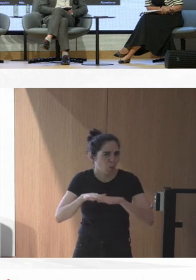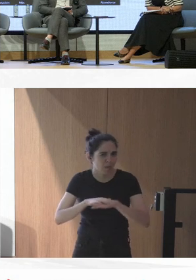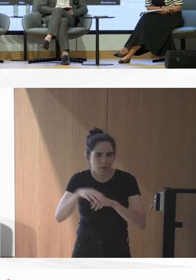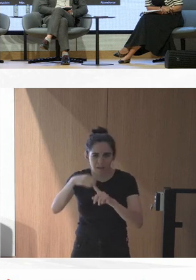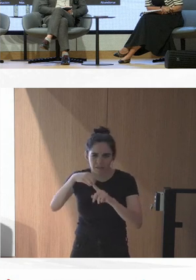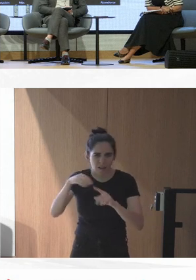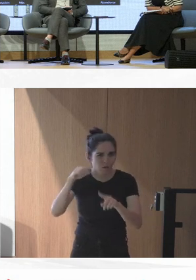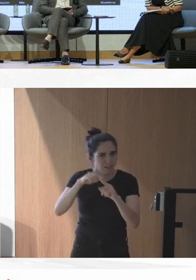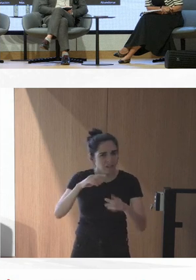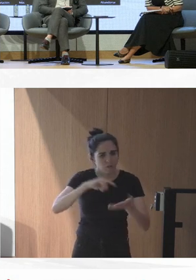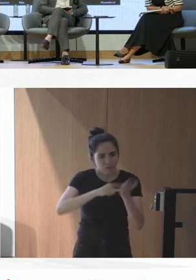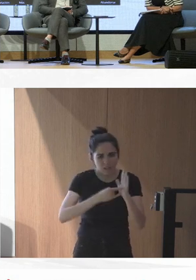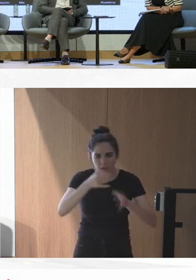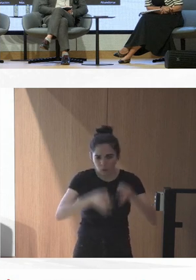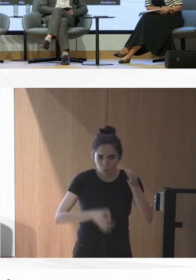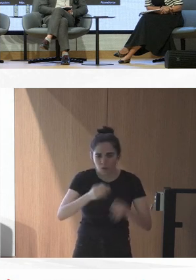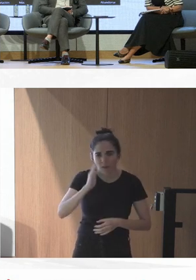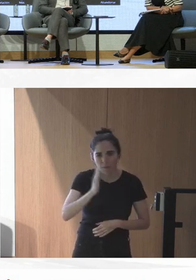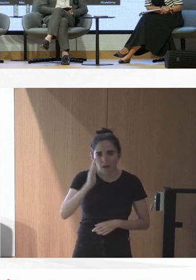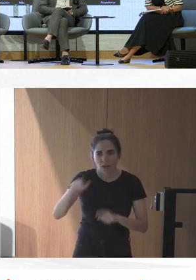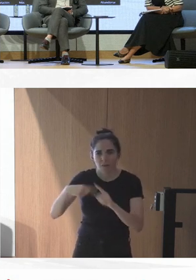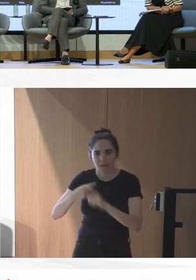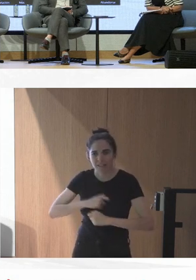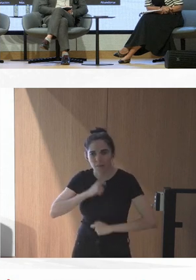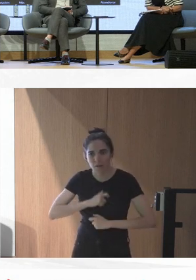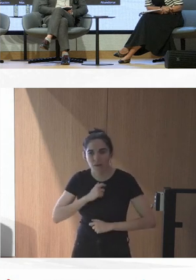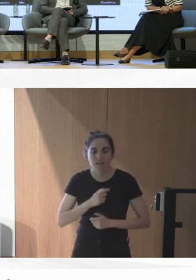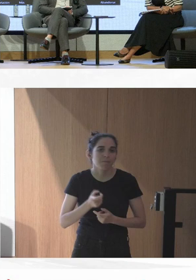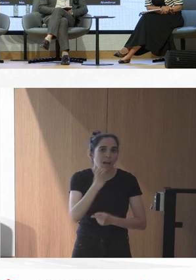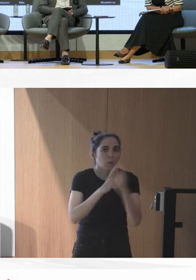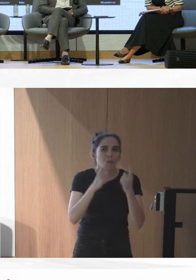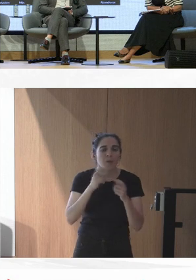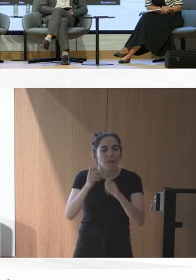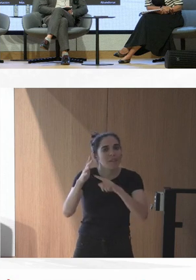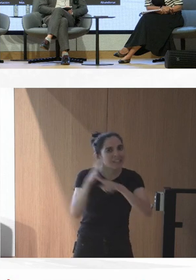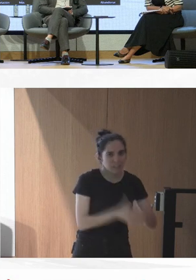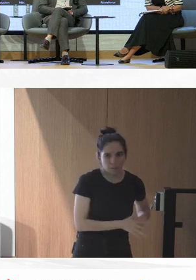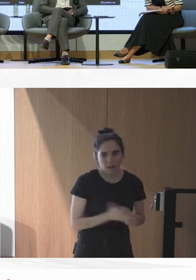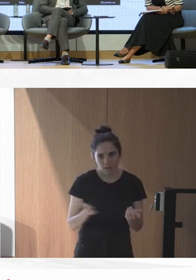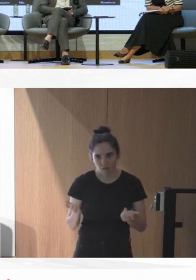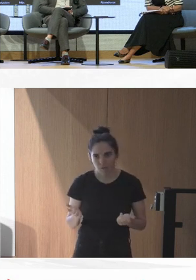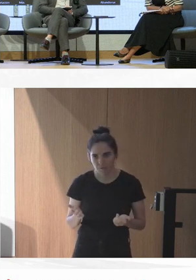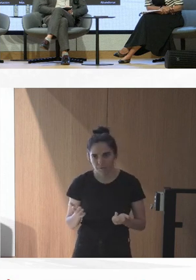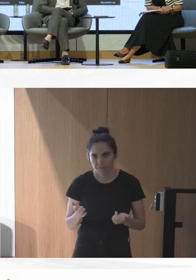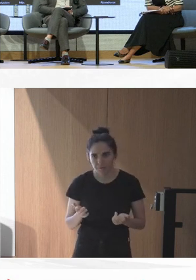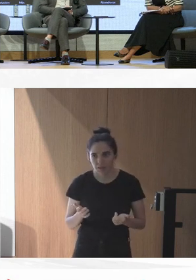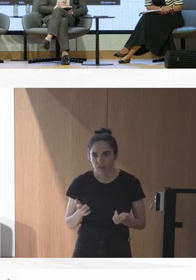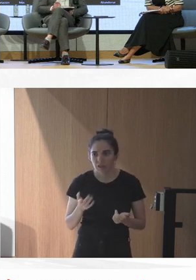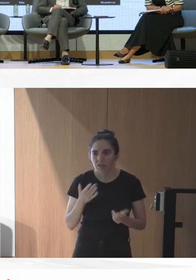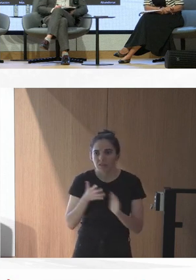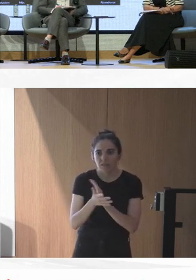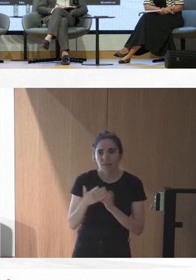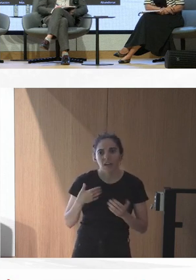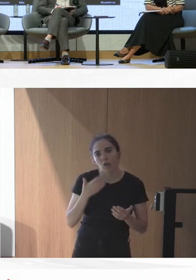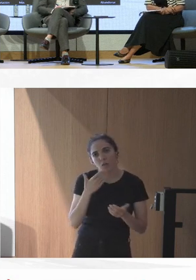penal y civil. Otros dicen que es discriminatoria y que lleva a la detención psiquiátrica y